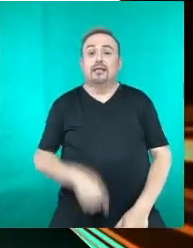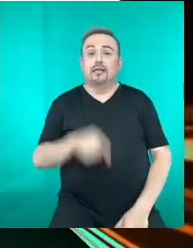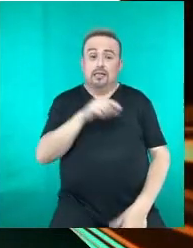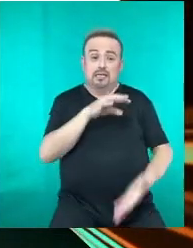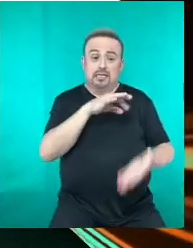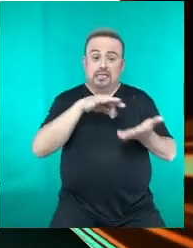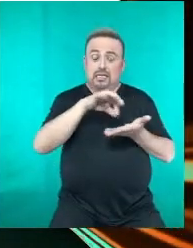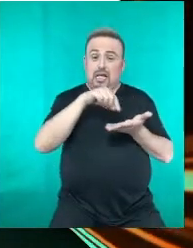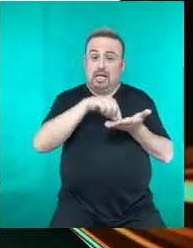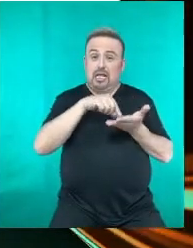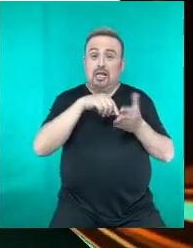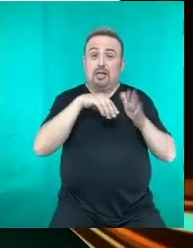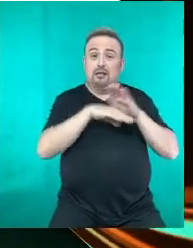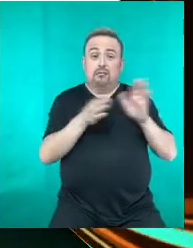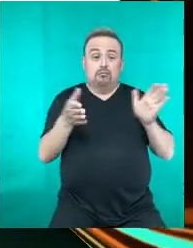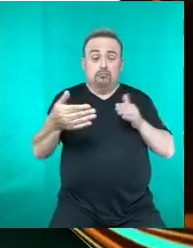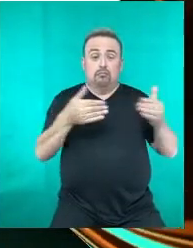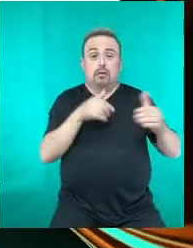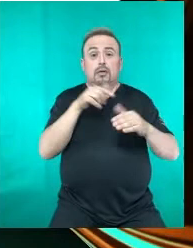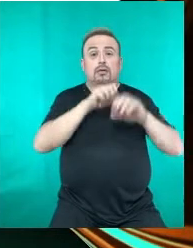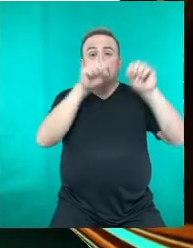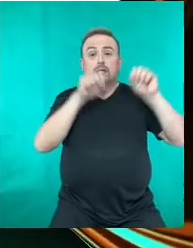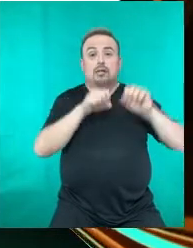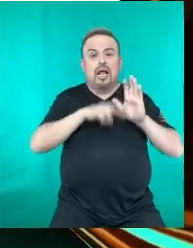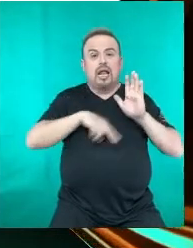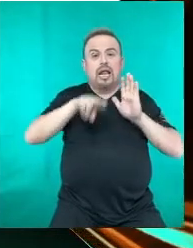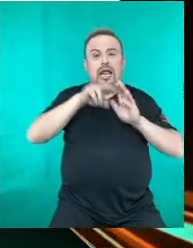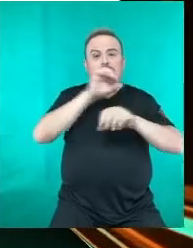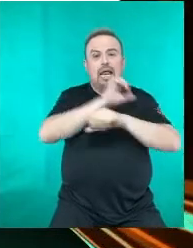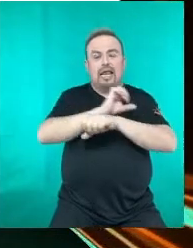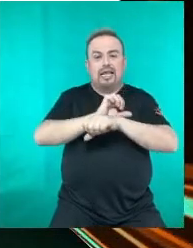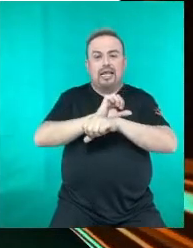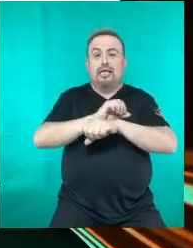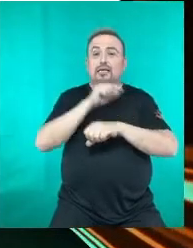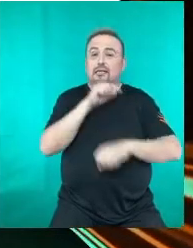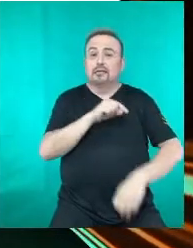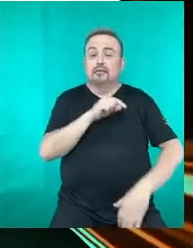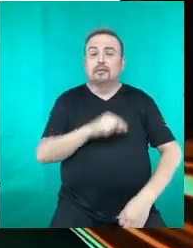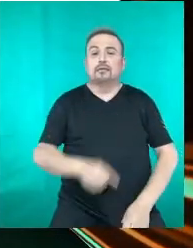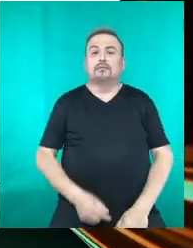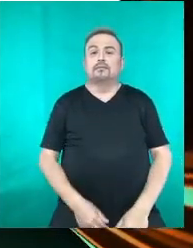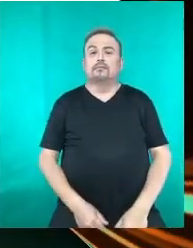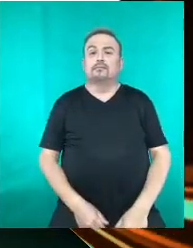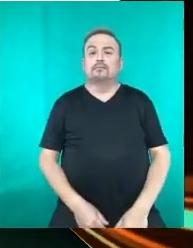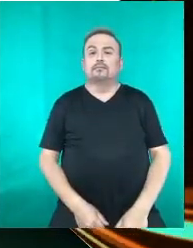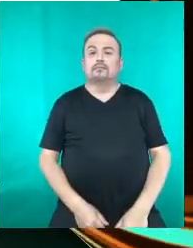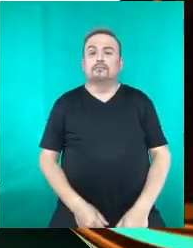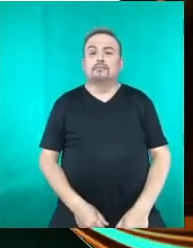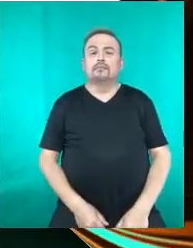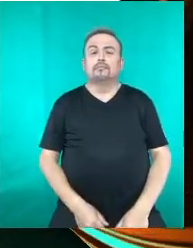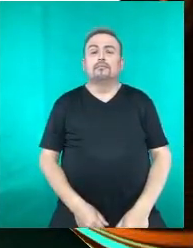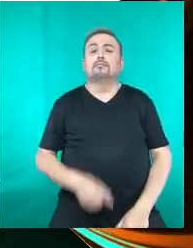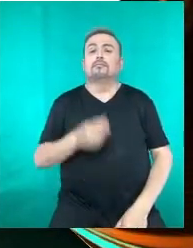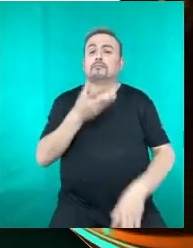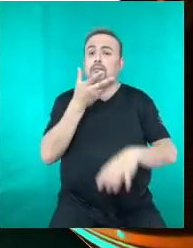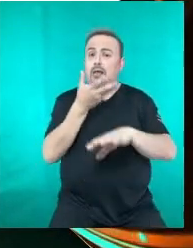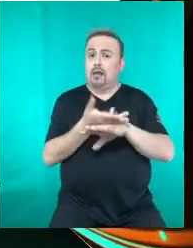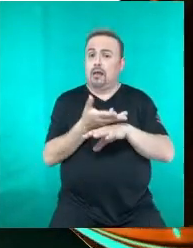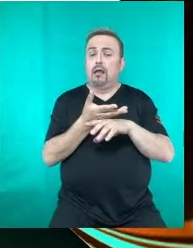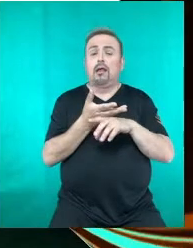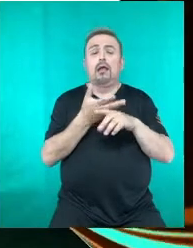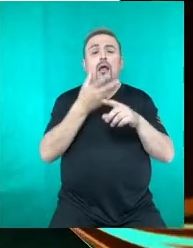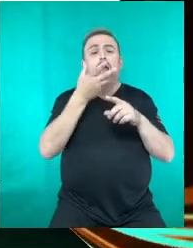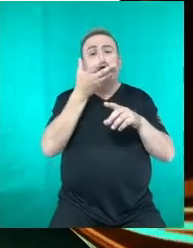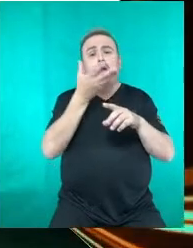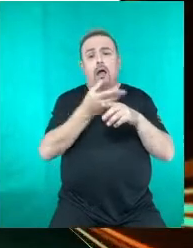a este famoso sistema de recuperación de energía. Y aquí pueden existir varias